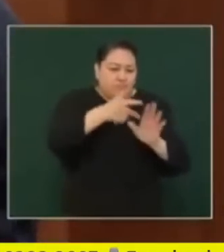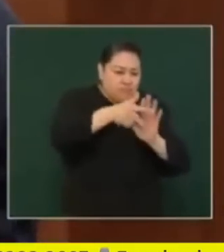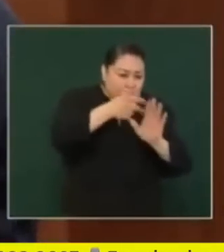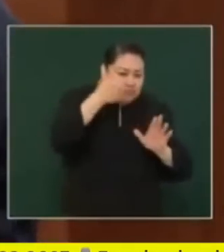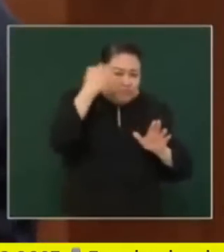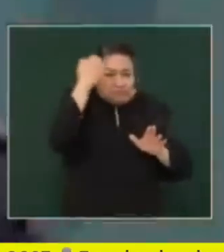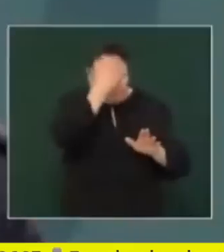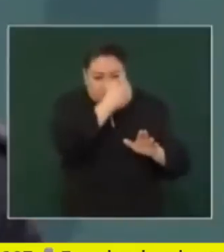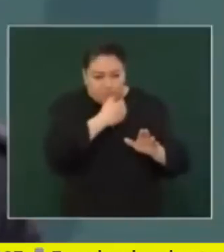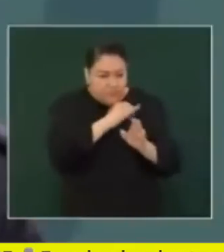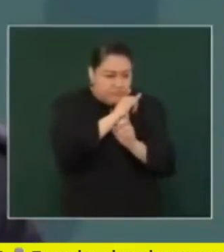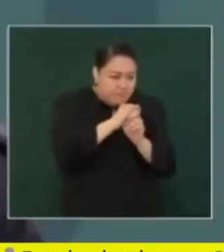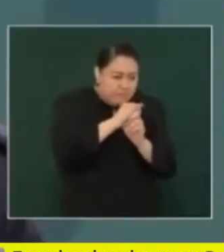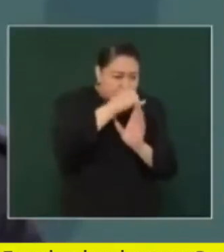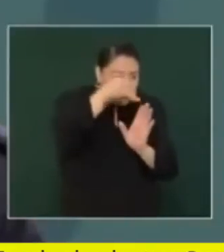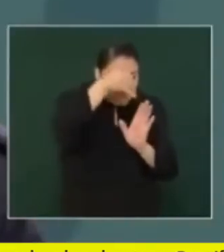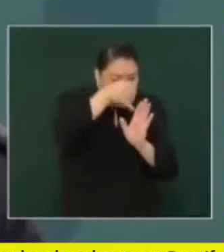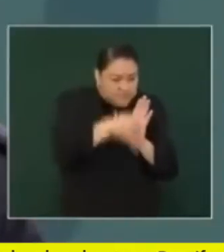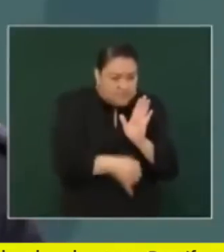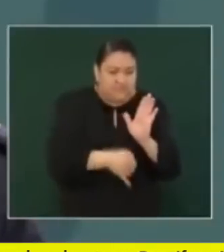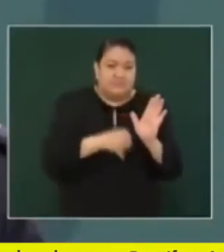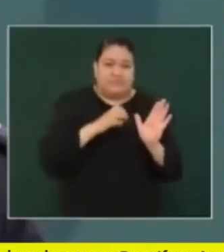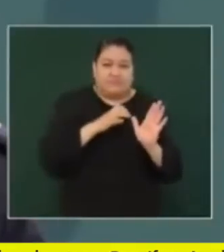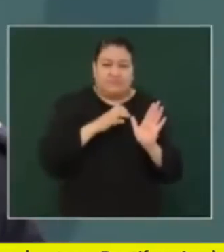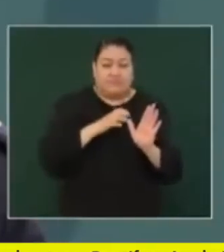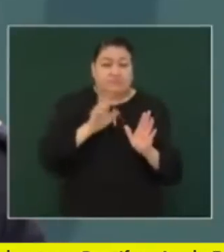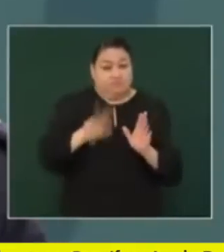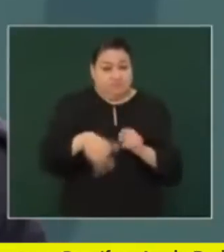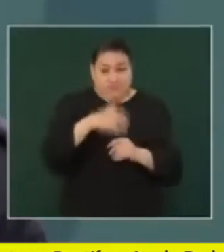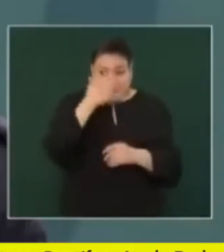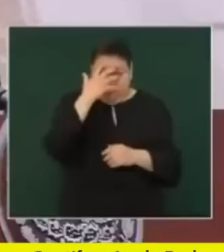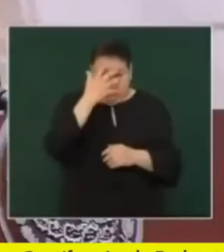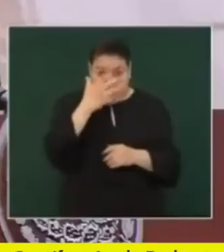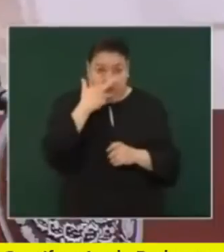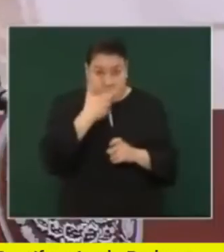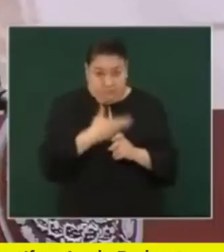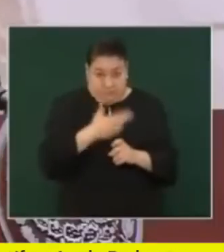o una investigación muy profunda porque es algo muy serio